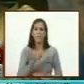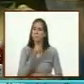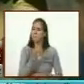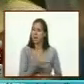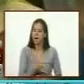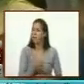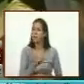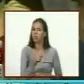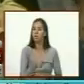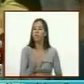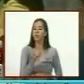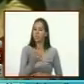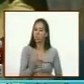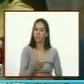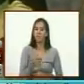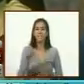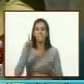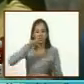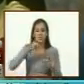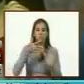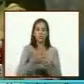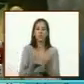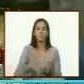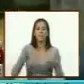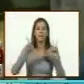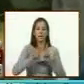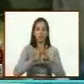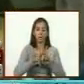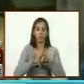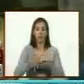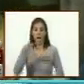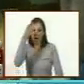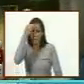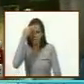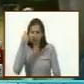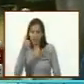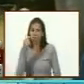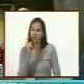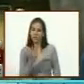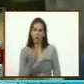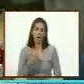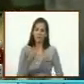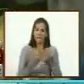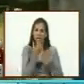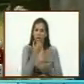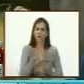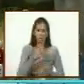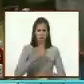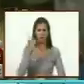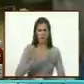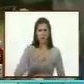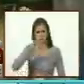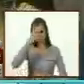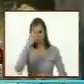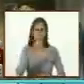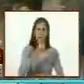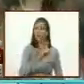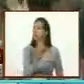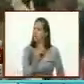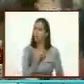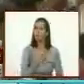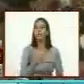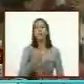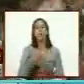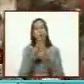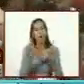que deberíamos enseñarle los valores, que para aprender no hay que ser rústico, malo. Bueno, y por eso le deseo un feliz cumpleaños al